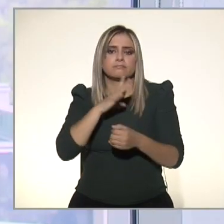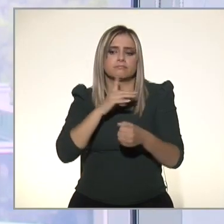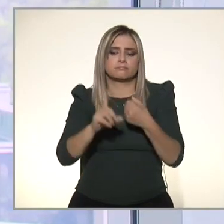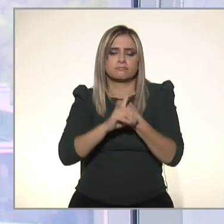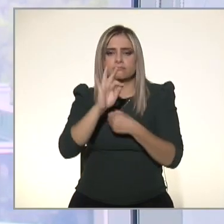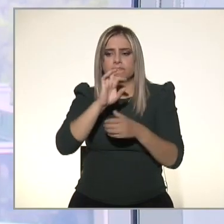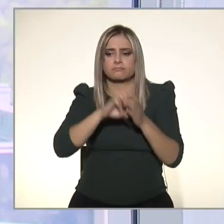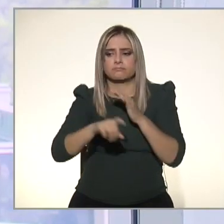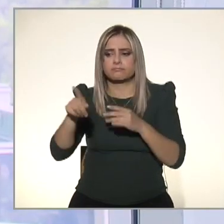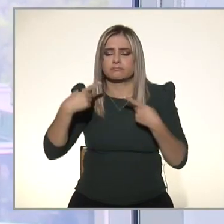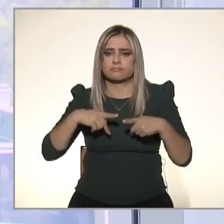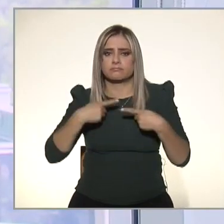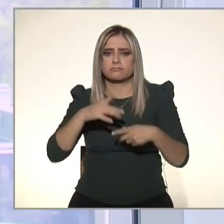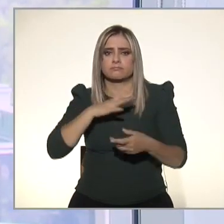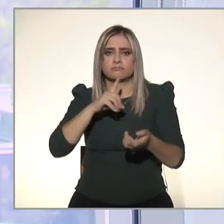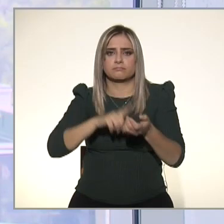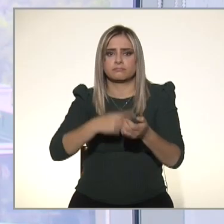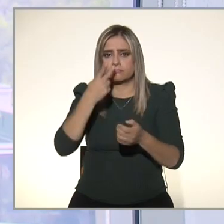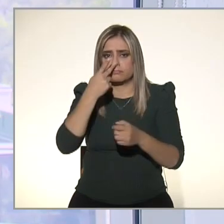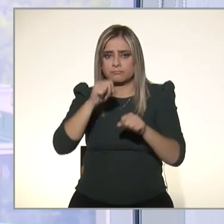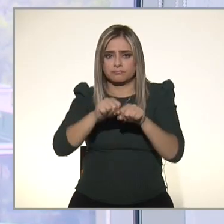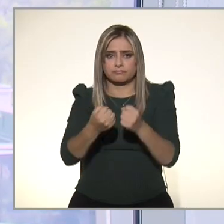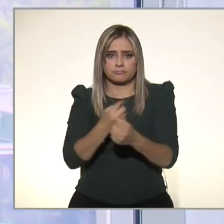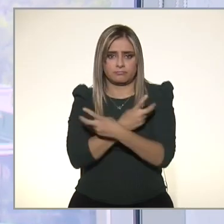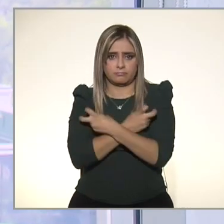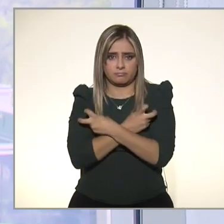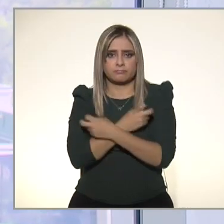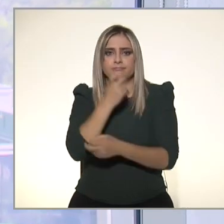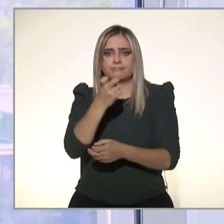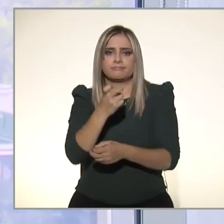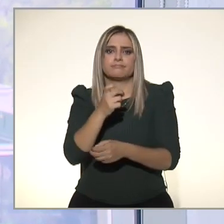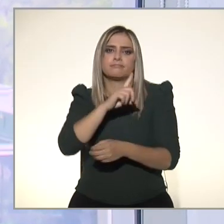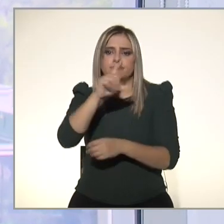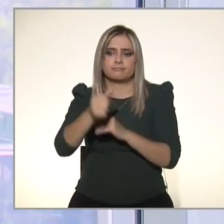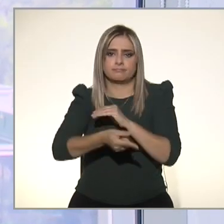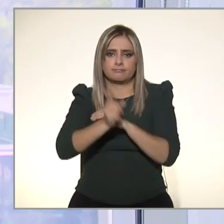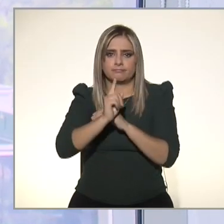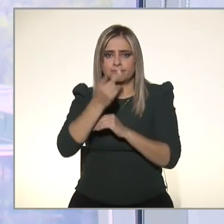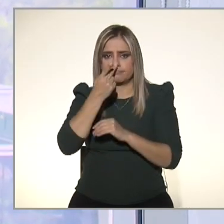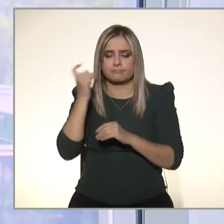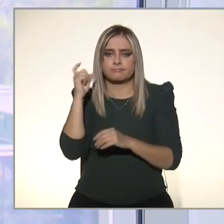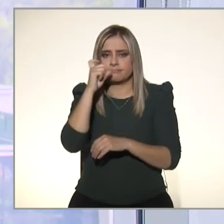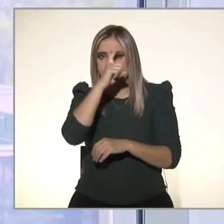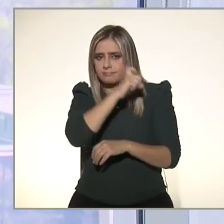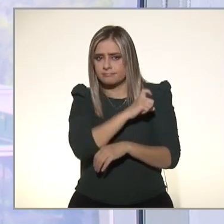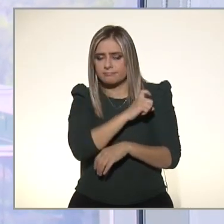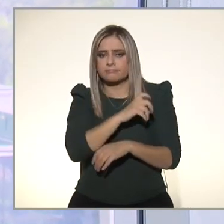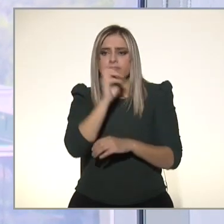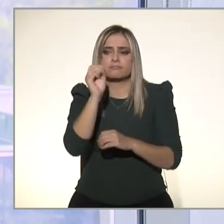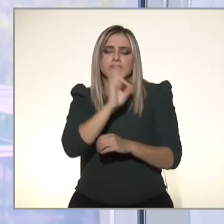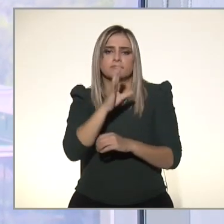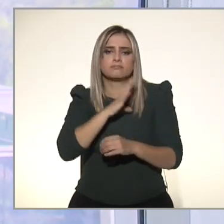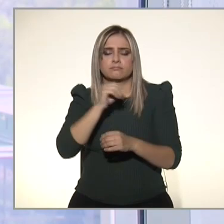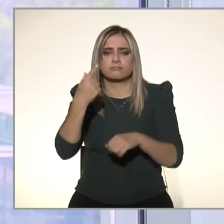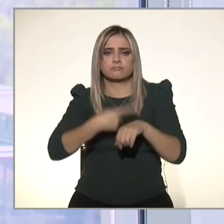si una persona tuvo una fractura de pene, esto va a conllevar a mayor riesgo de disfunción eréctil. O si tiene algo que se llama enfermedad de Peyronie, que es